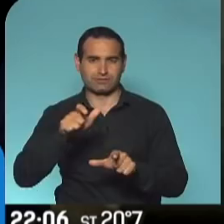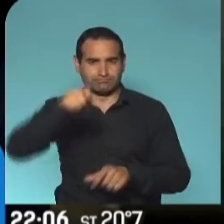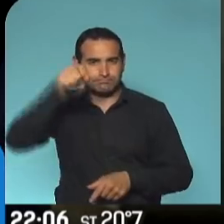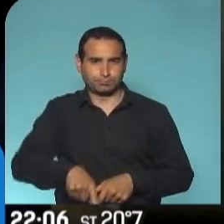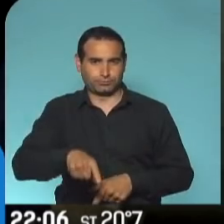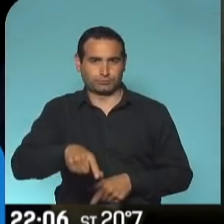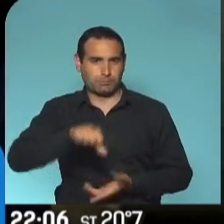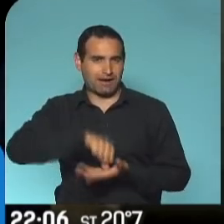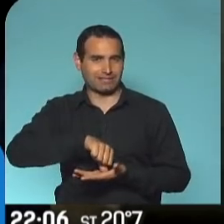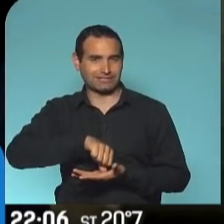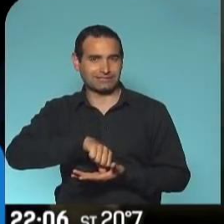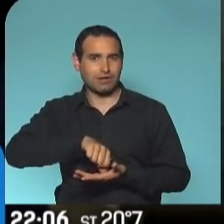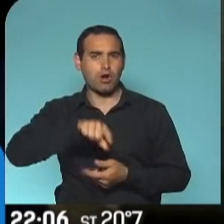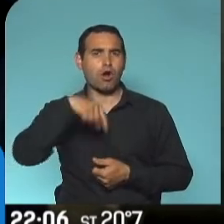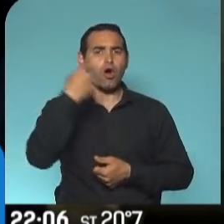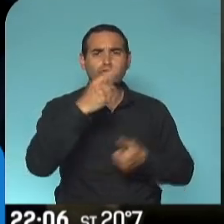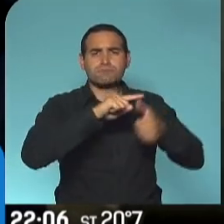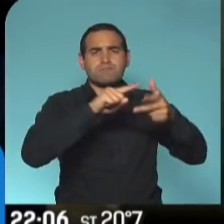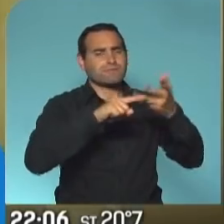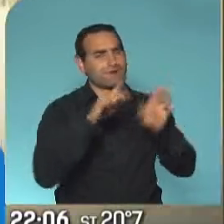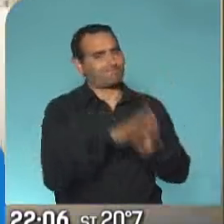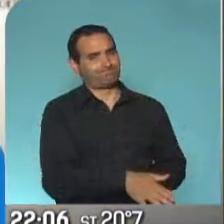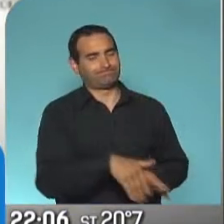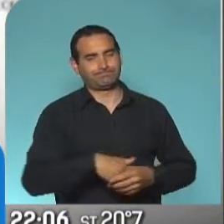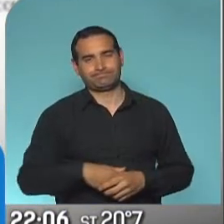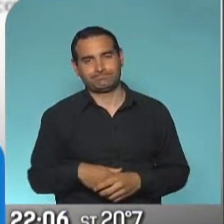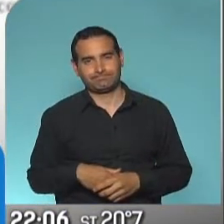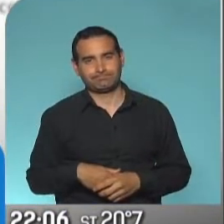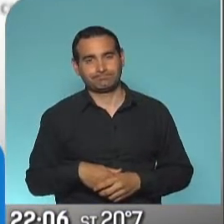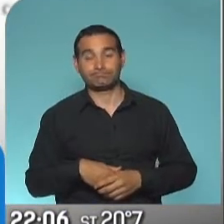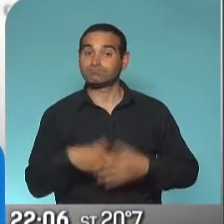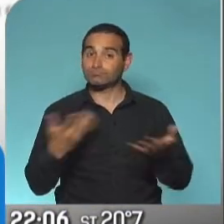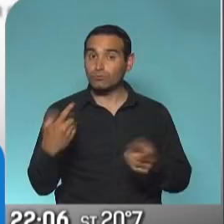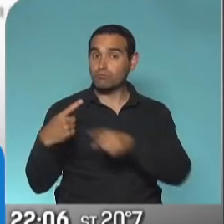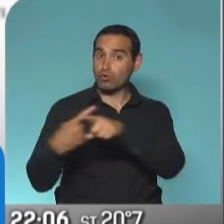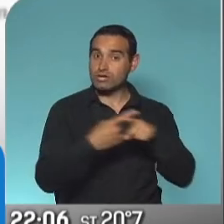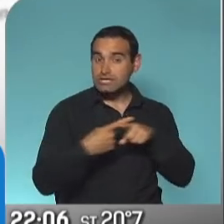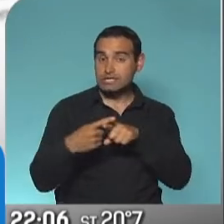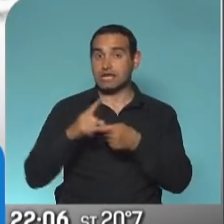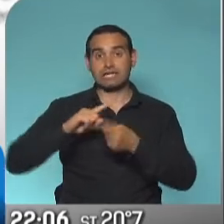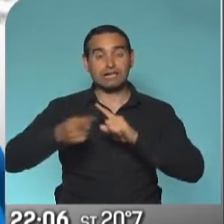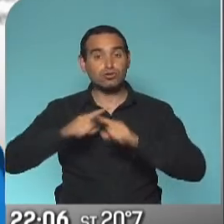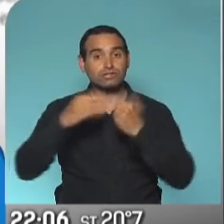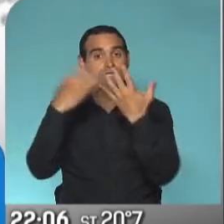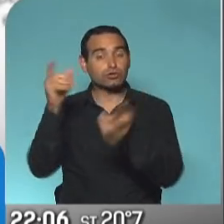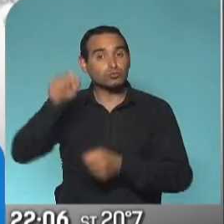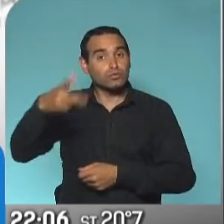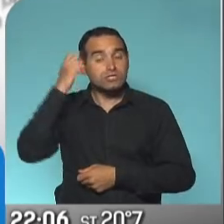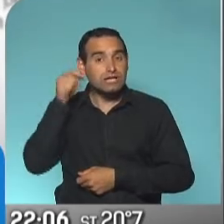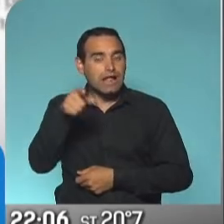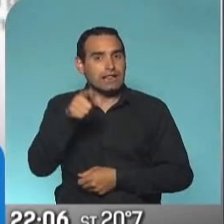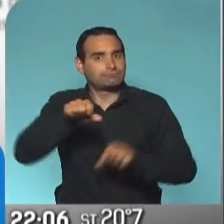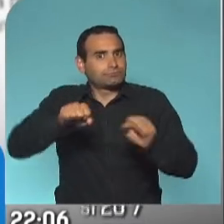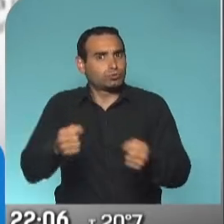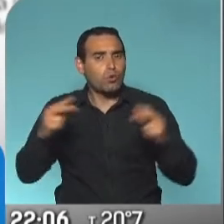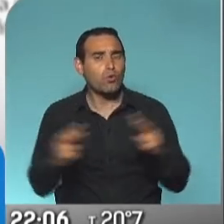por encima de cualquier otra consideración. El duro golpe para la política exterior de Chile, que implica la cancelación de